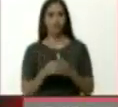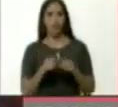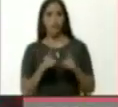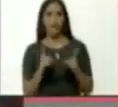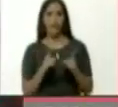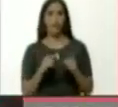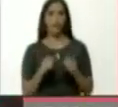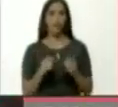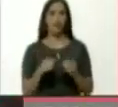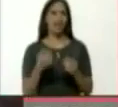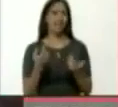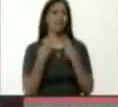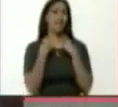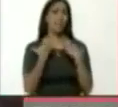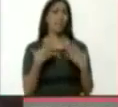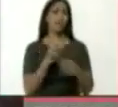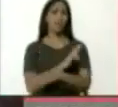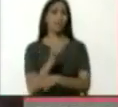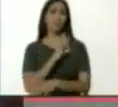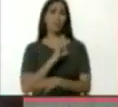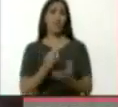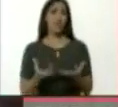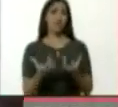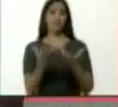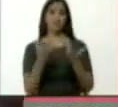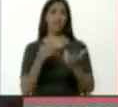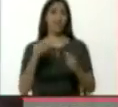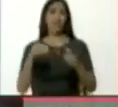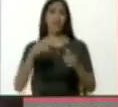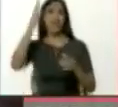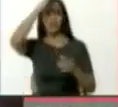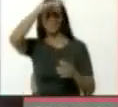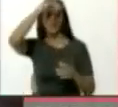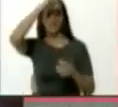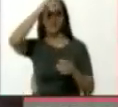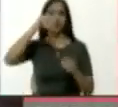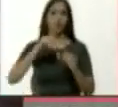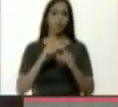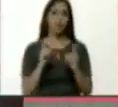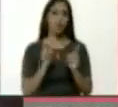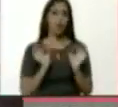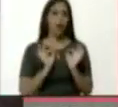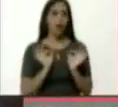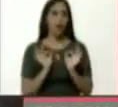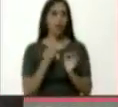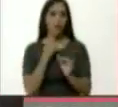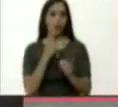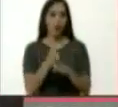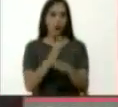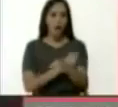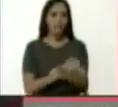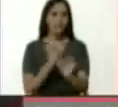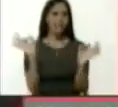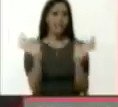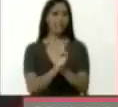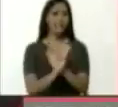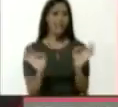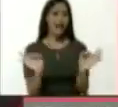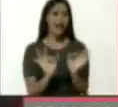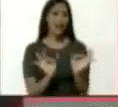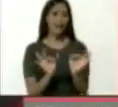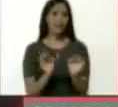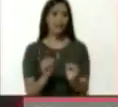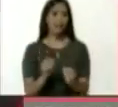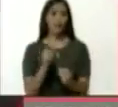de moda en las redes sociales. Ay, se está incendiando el Amazonas. Pero nadie había dicho nada anteriormente. No. Nadie dice nada de la penetración